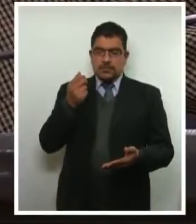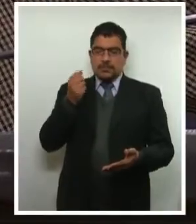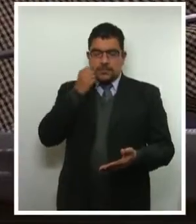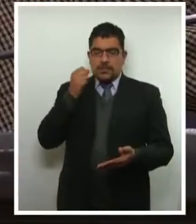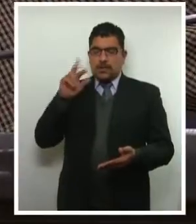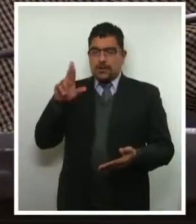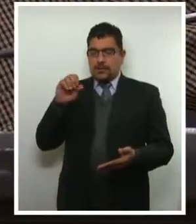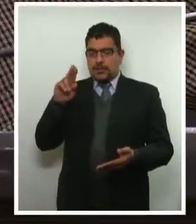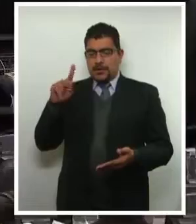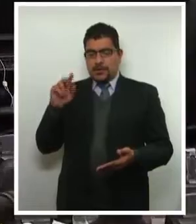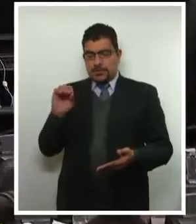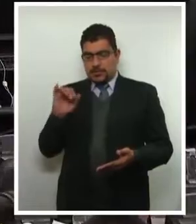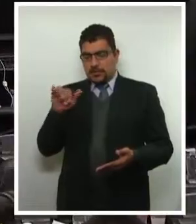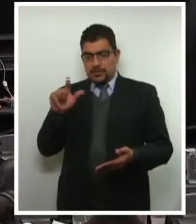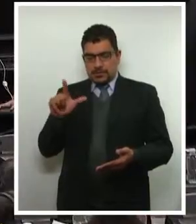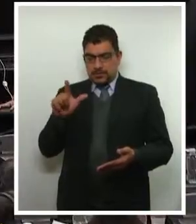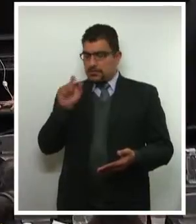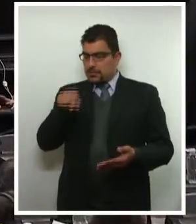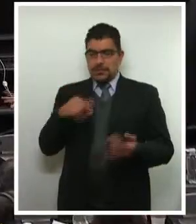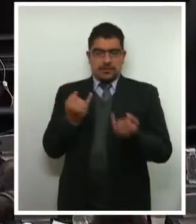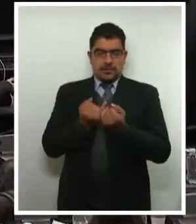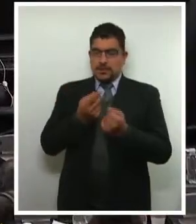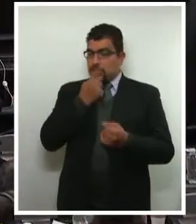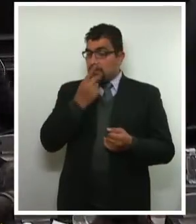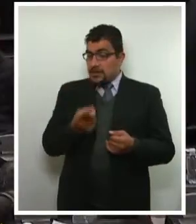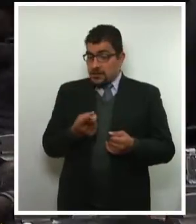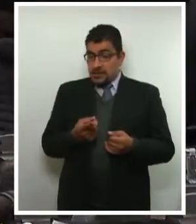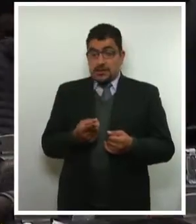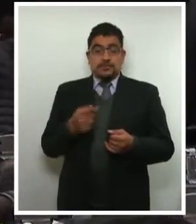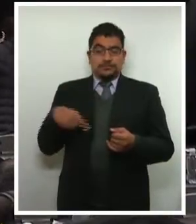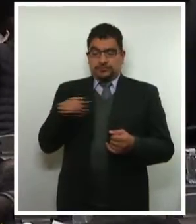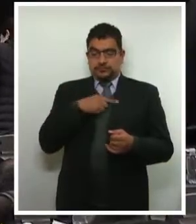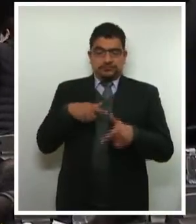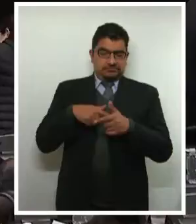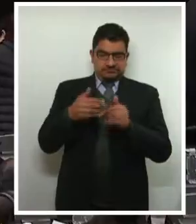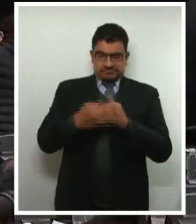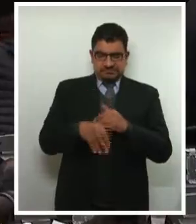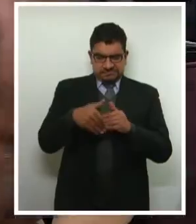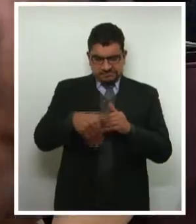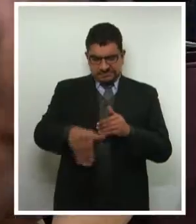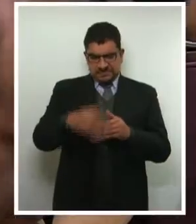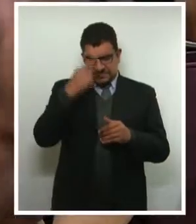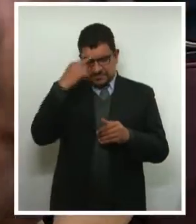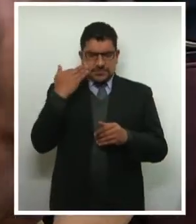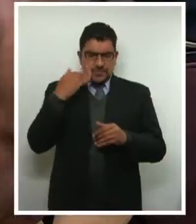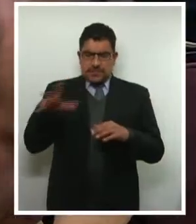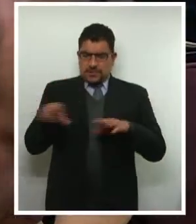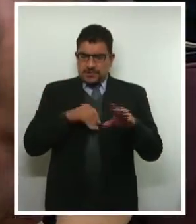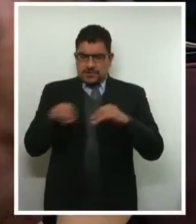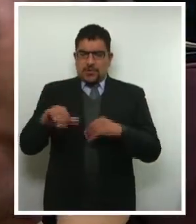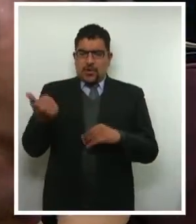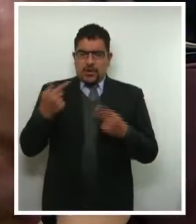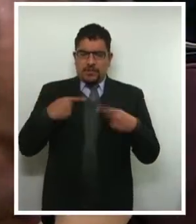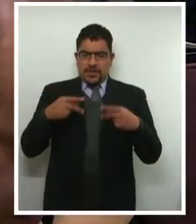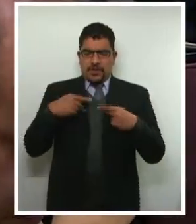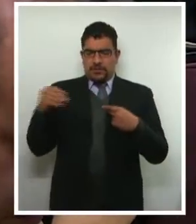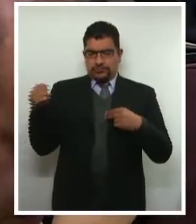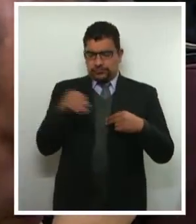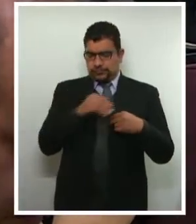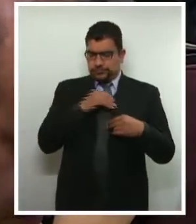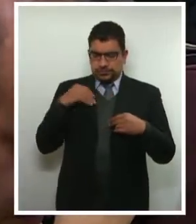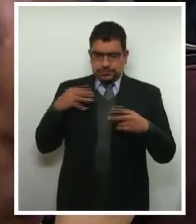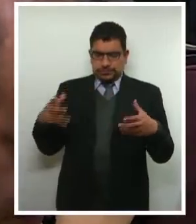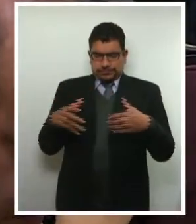Gil, aludiendo a que de quedar como permanente el Consejo de 11 miembros durante un